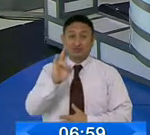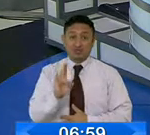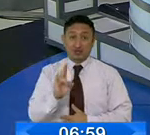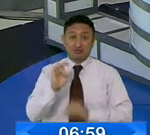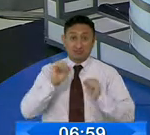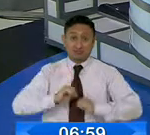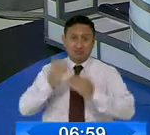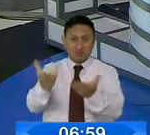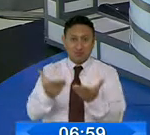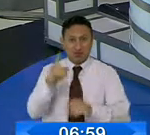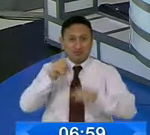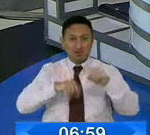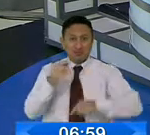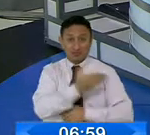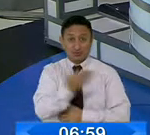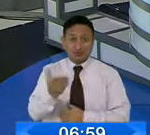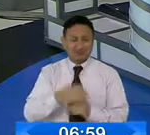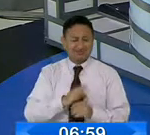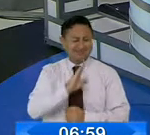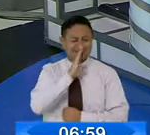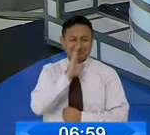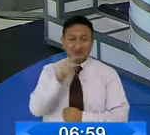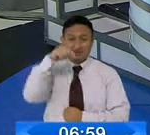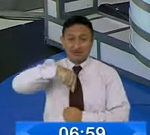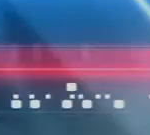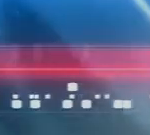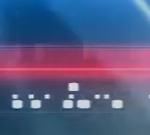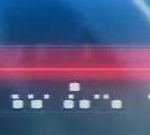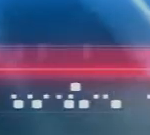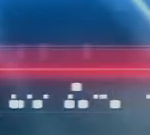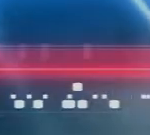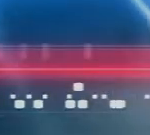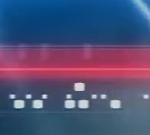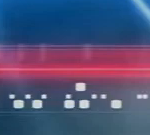ustedes, amigos televidentes, que siempre están a la expectativa.